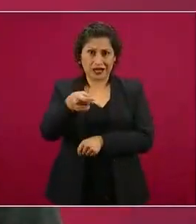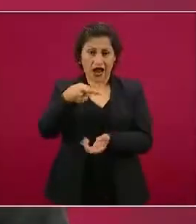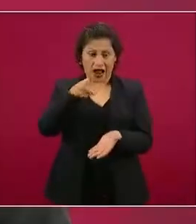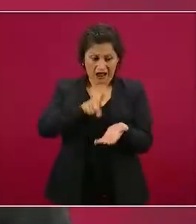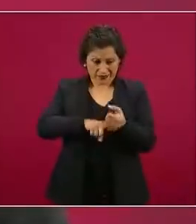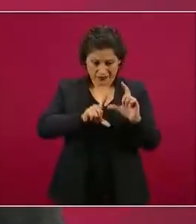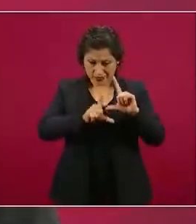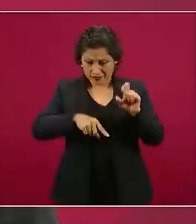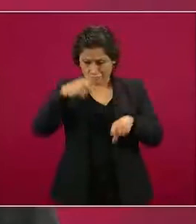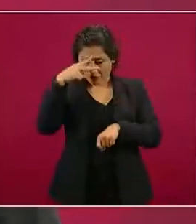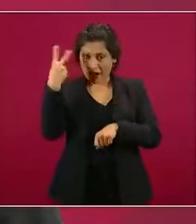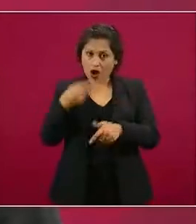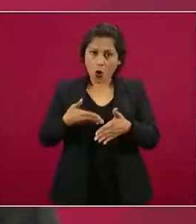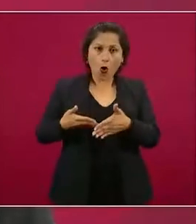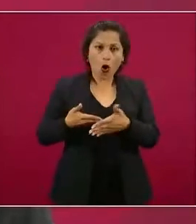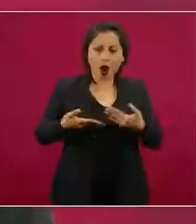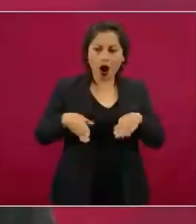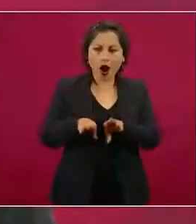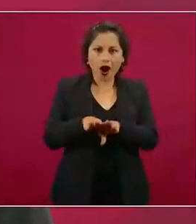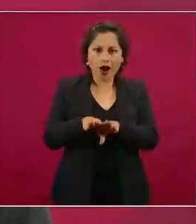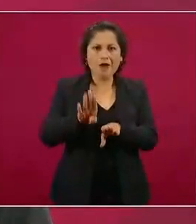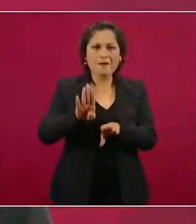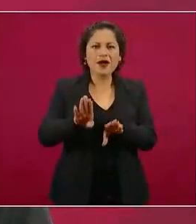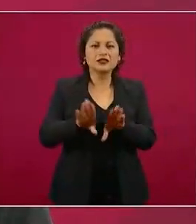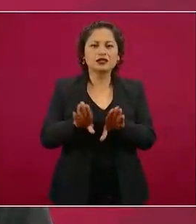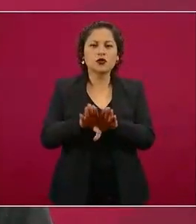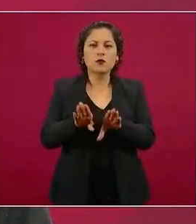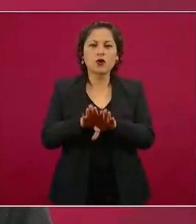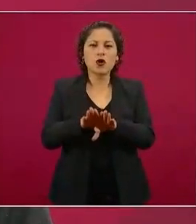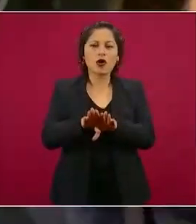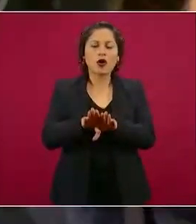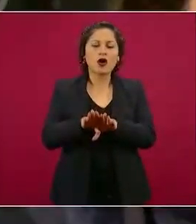es una especie de chantaje. ¿Sí?